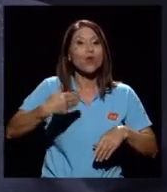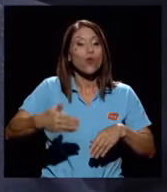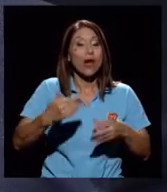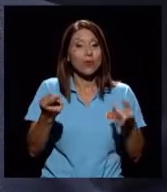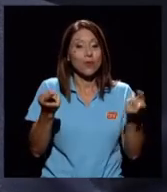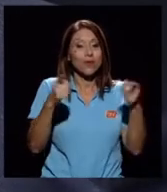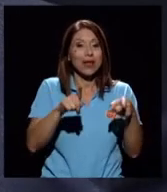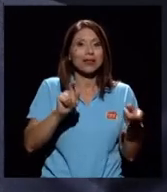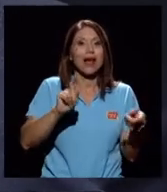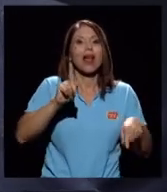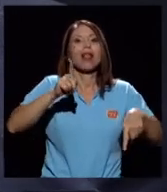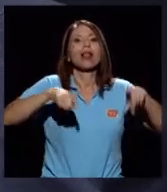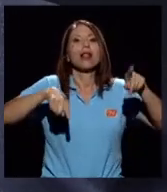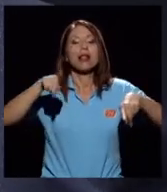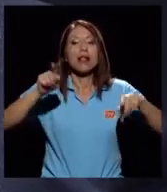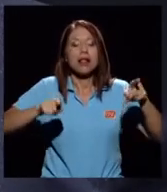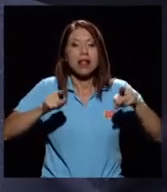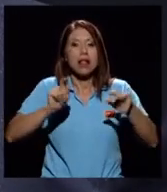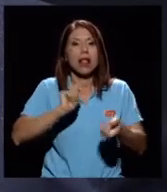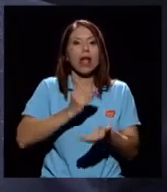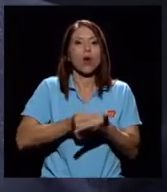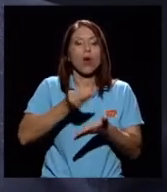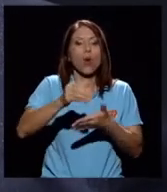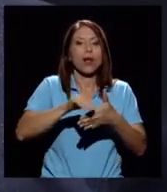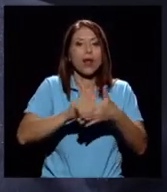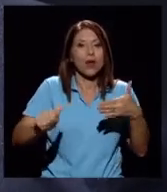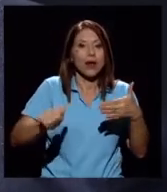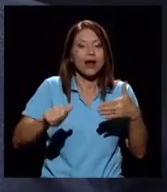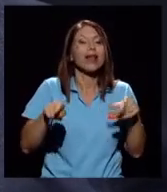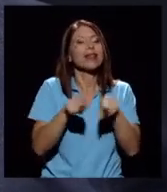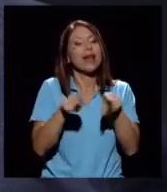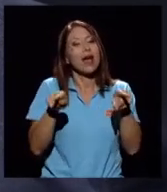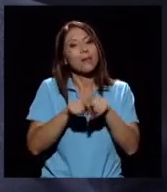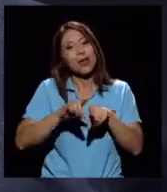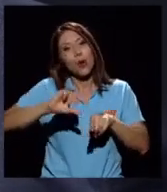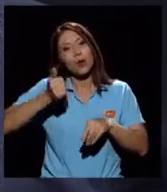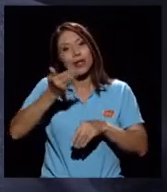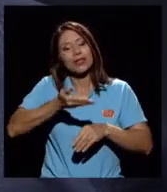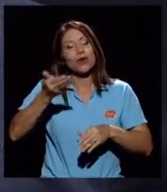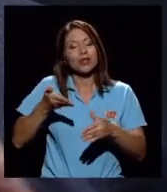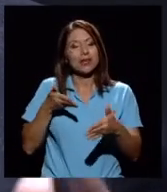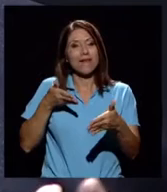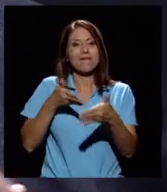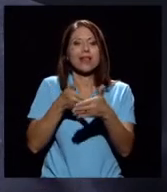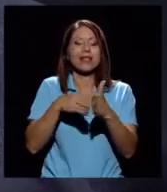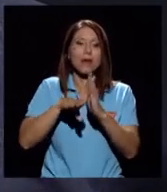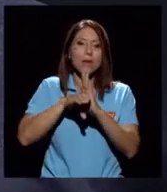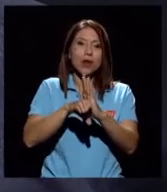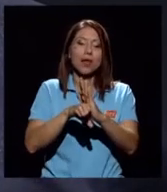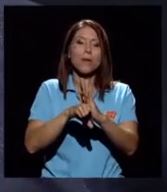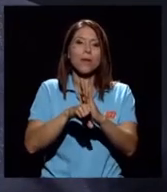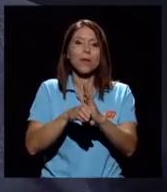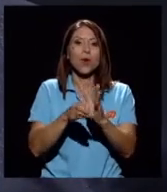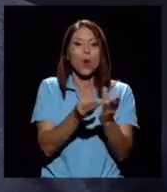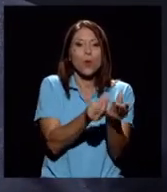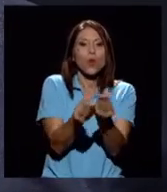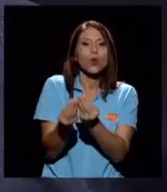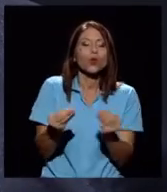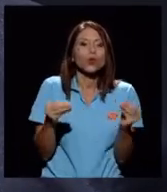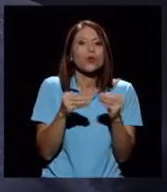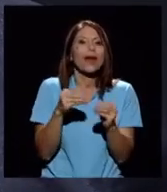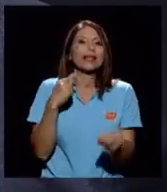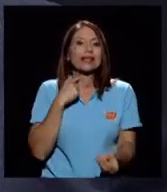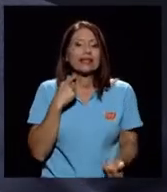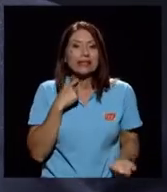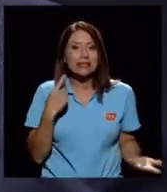variables se afectan como la inflación verdad ya las cosas importadas son más caras y